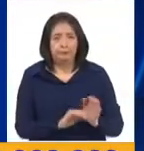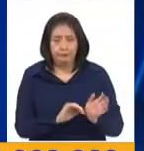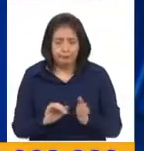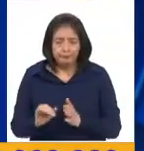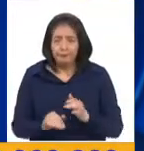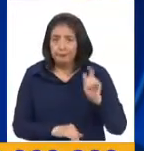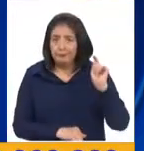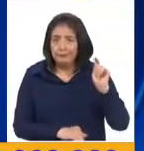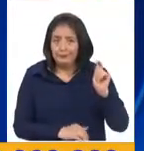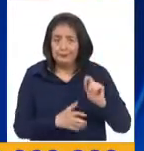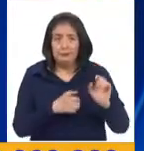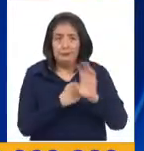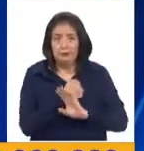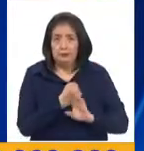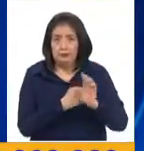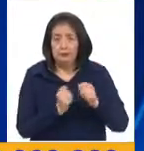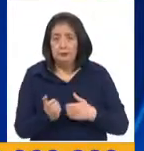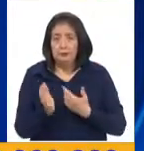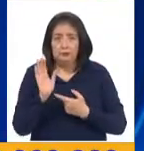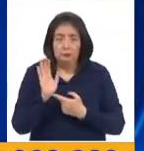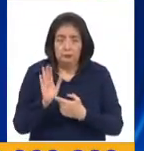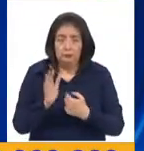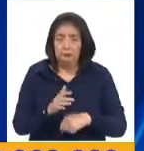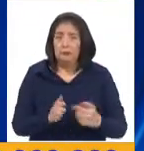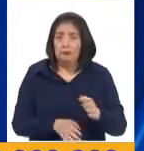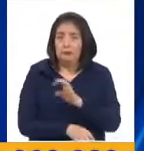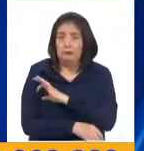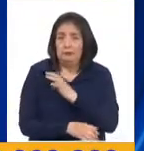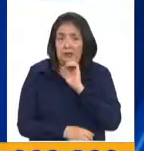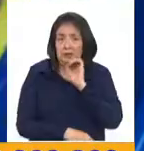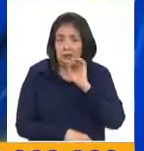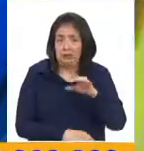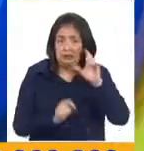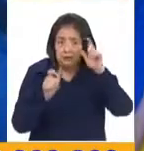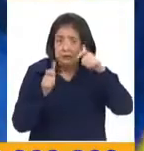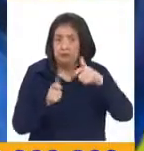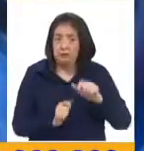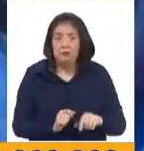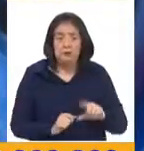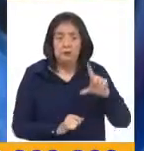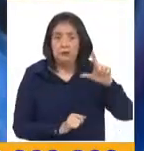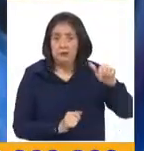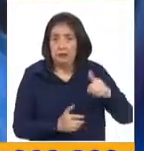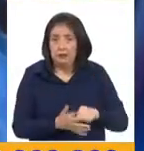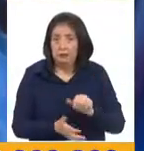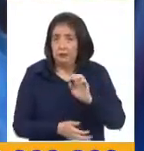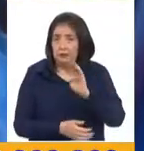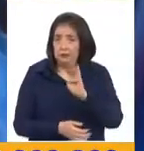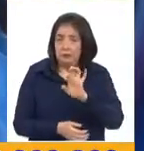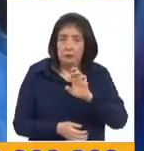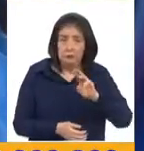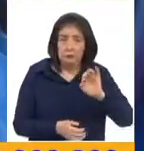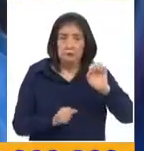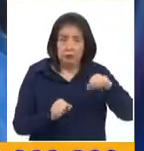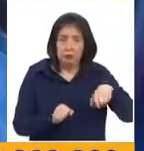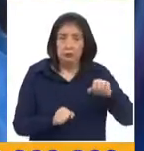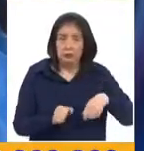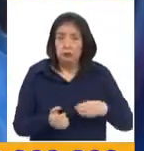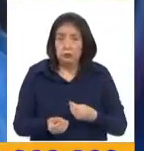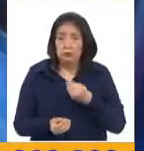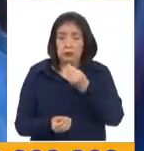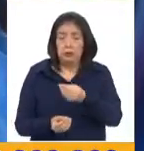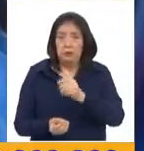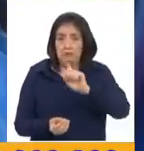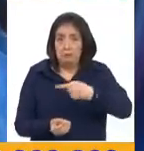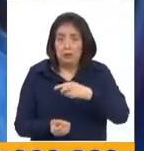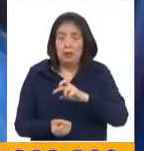Precisamente un testigo protegido presentado por la Fiscalía afirmó que el congresista de Perú Libre, Guillermo Bermejo, recibió $1,000